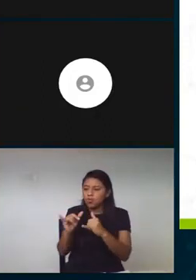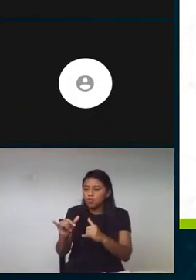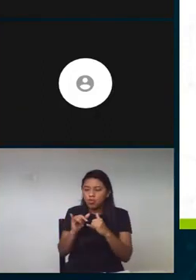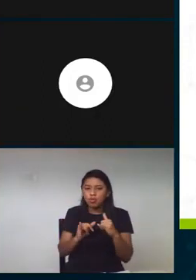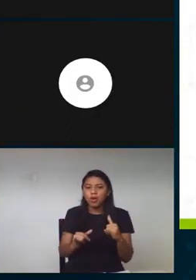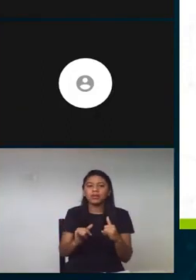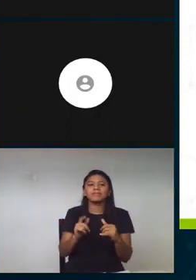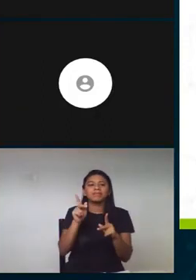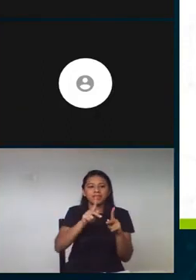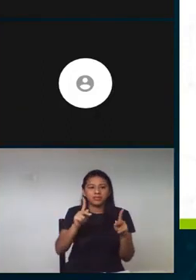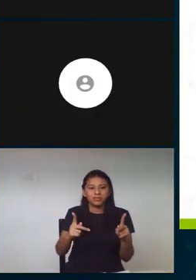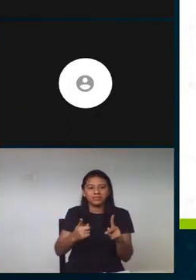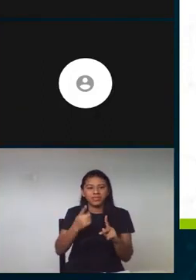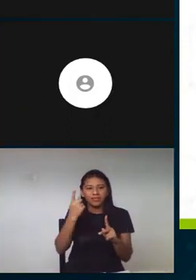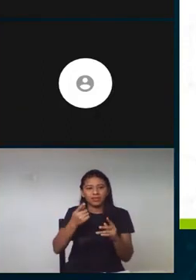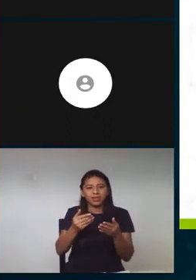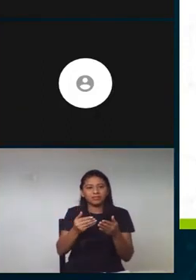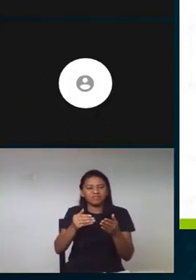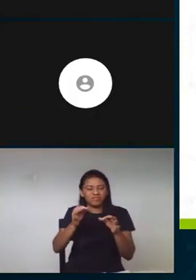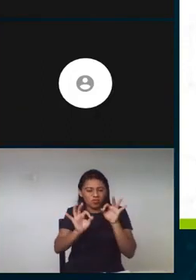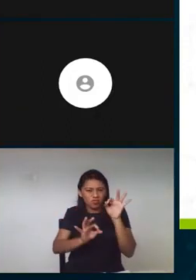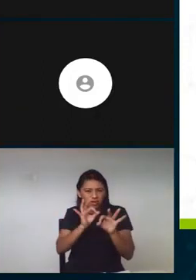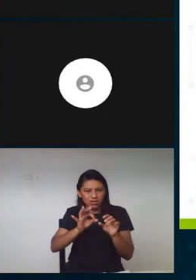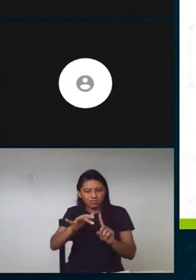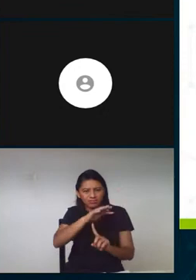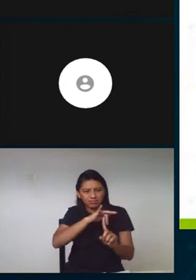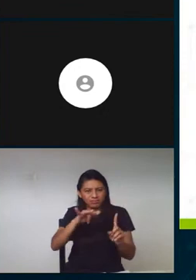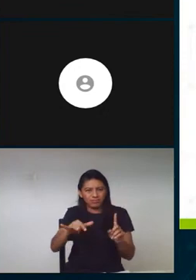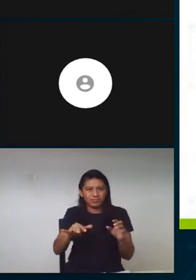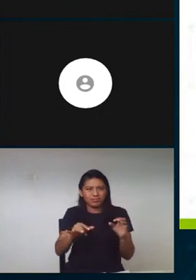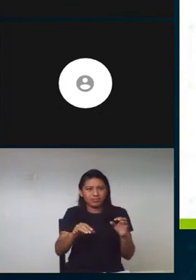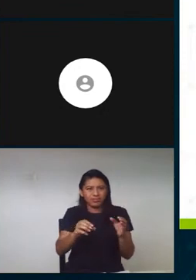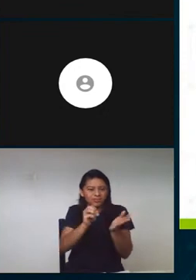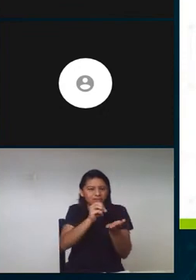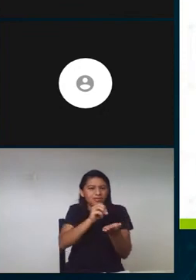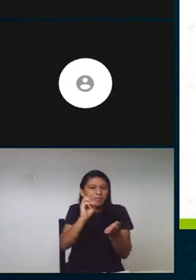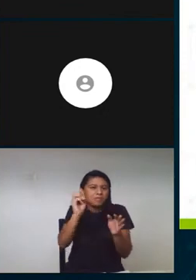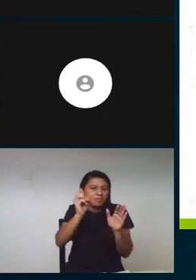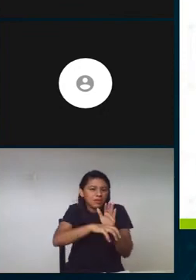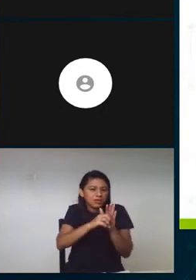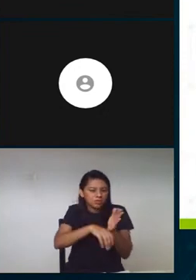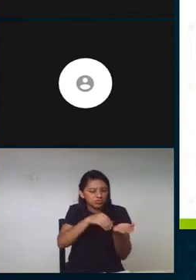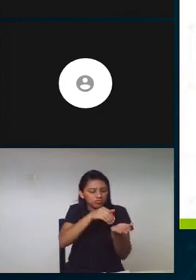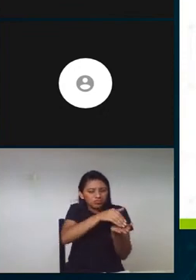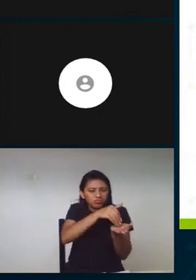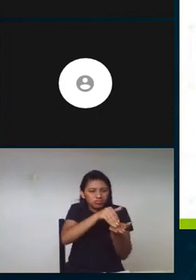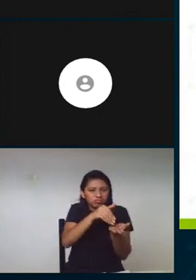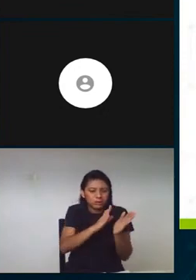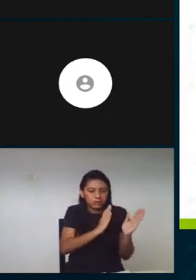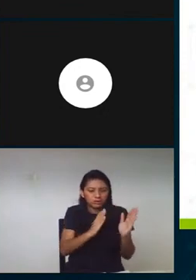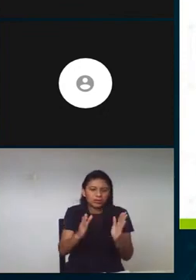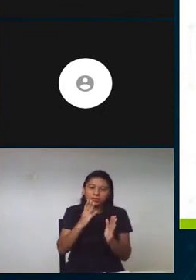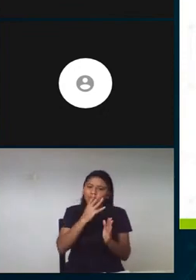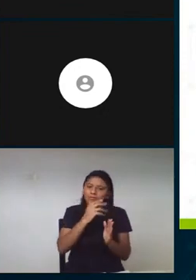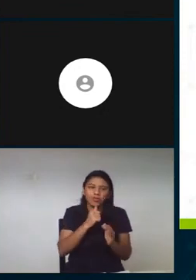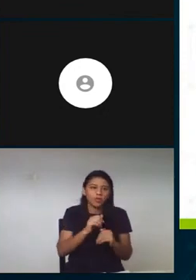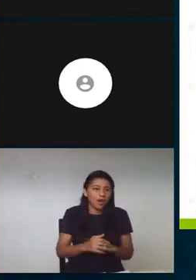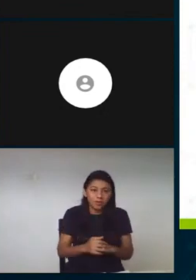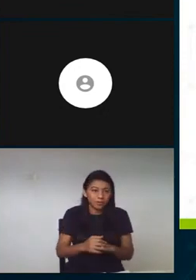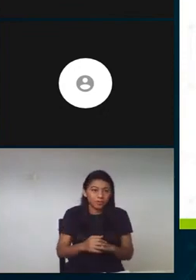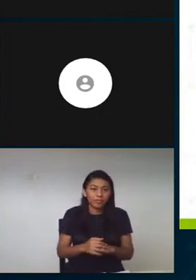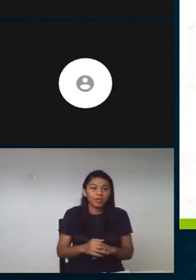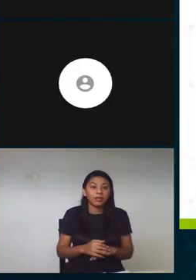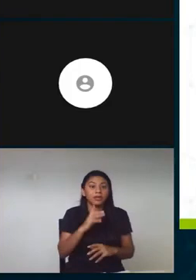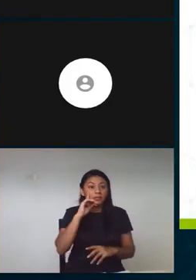caso es realizar una encuesta a diferentes residentes de diferentes estratos. O sea, nosotros no